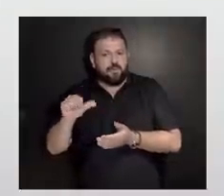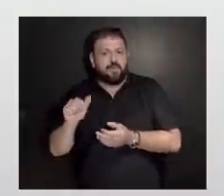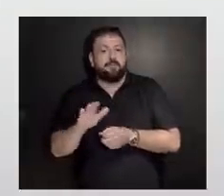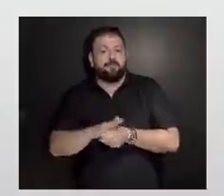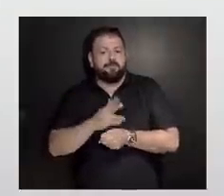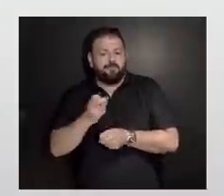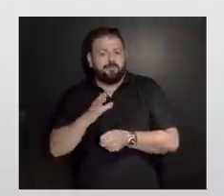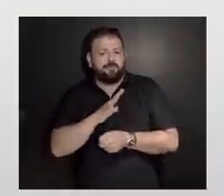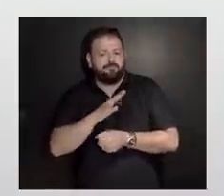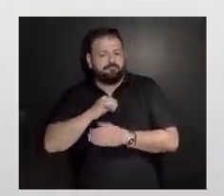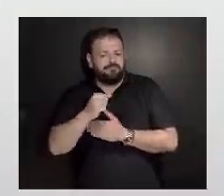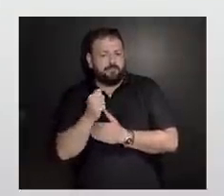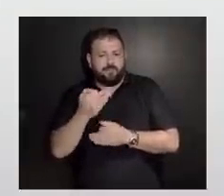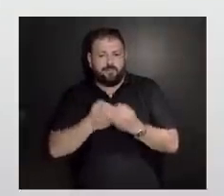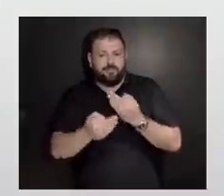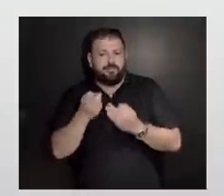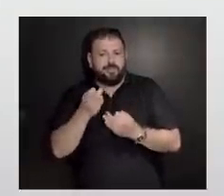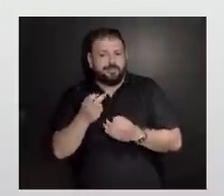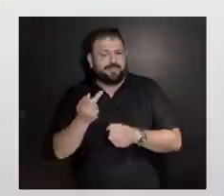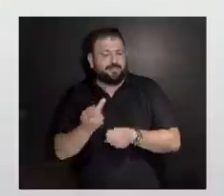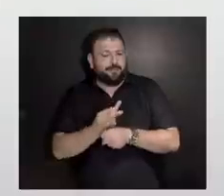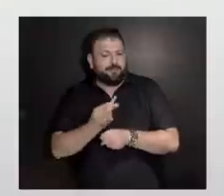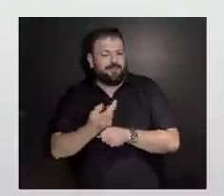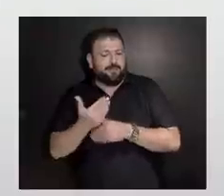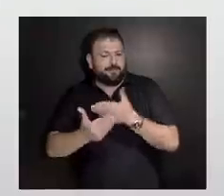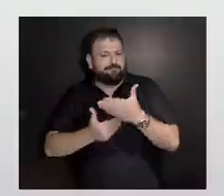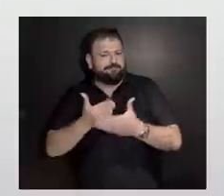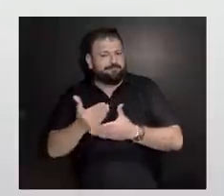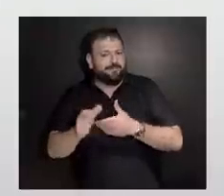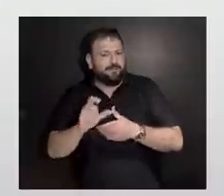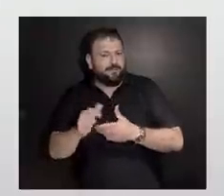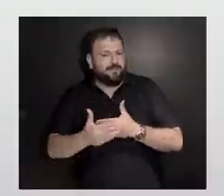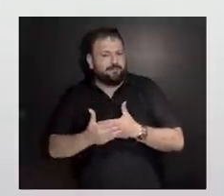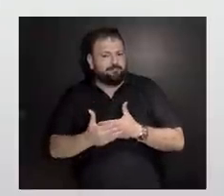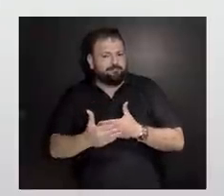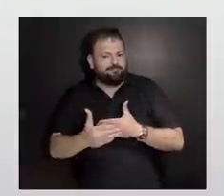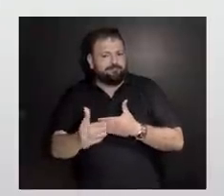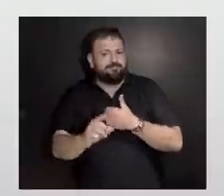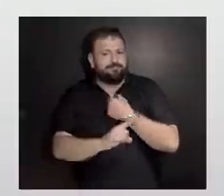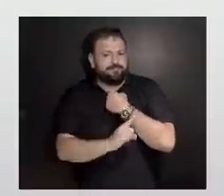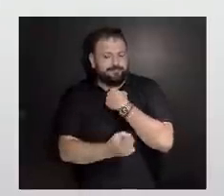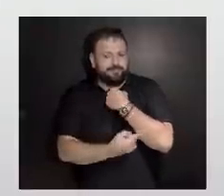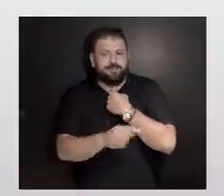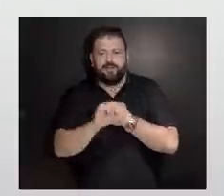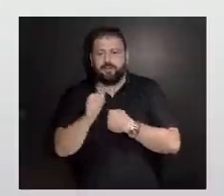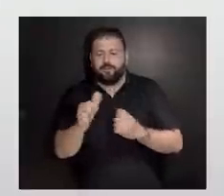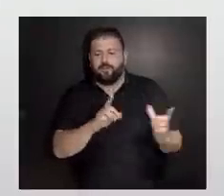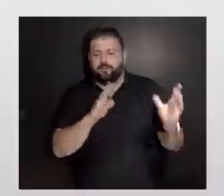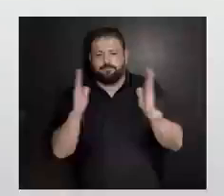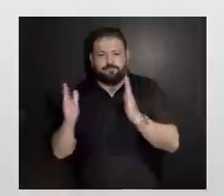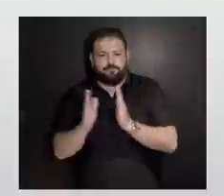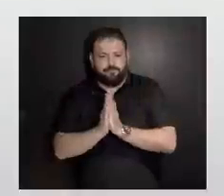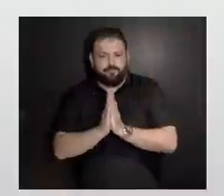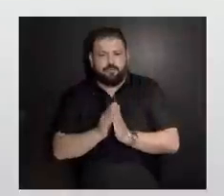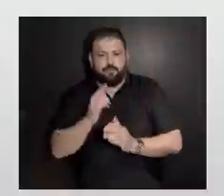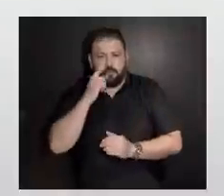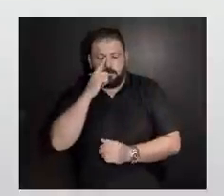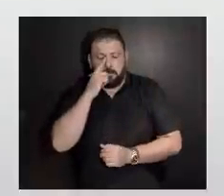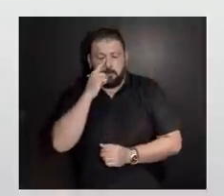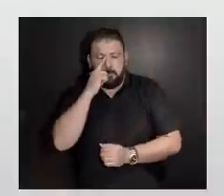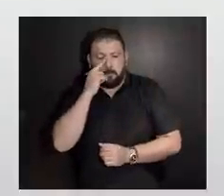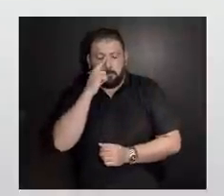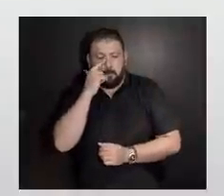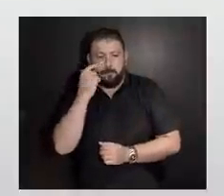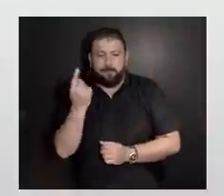parte de lo que va pasando en los trimestres, ¿no? Ahora sí, seguimos con la siguiente, por favor.